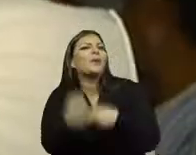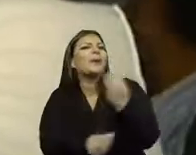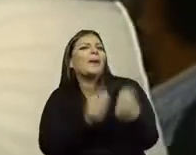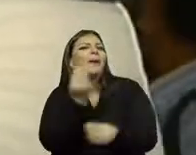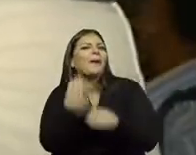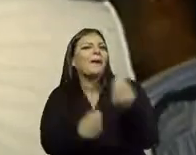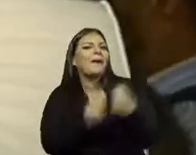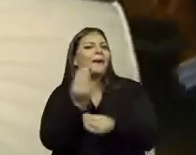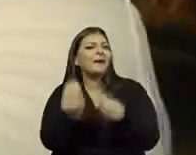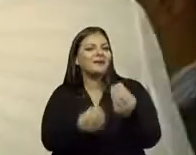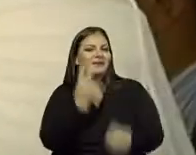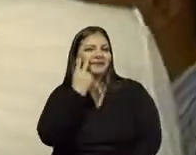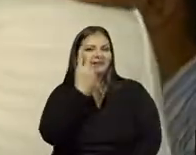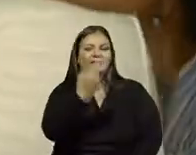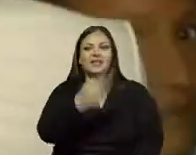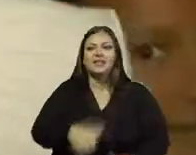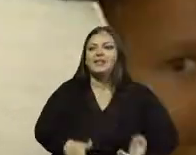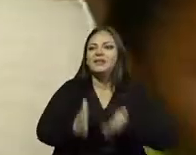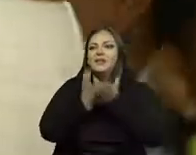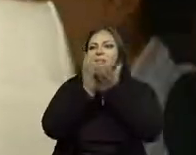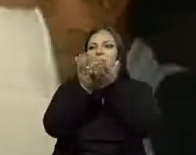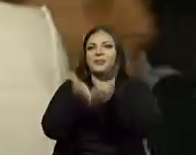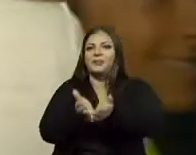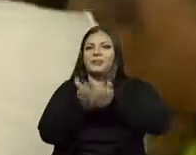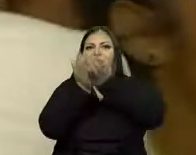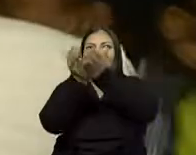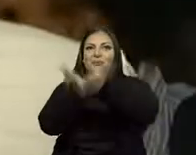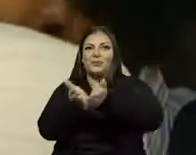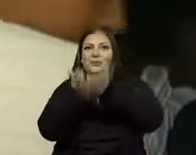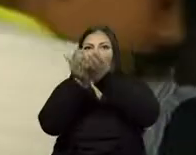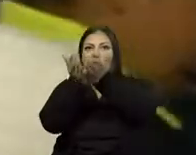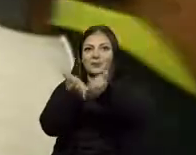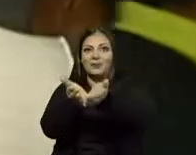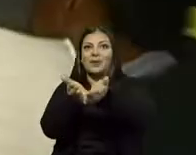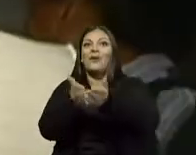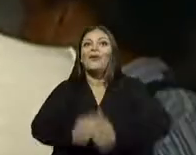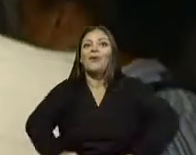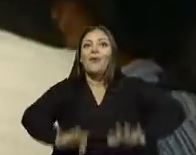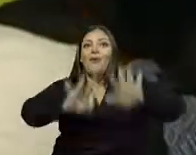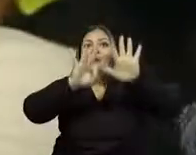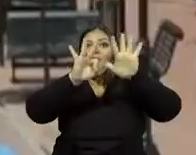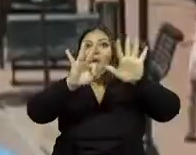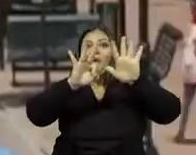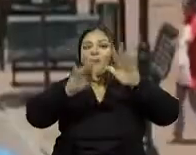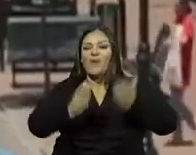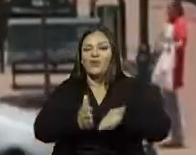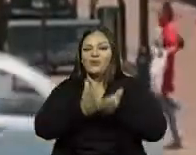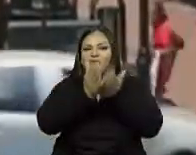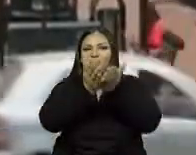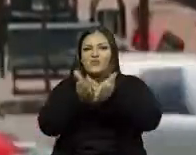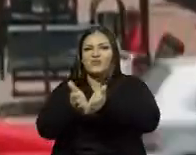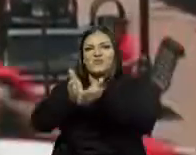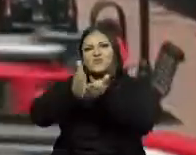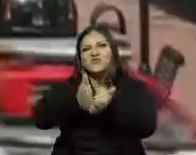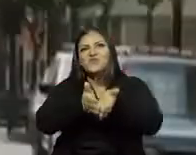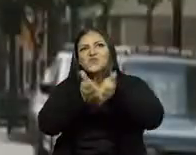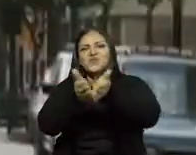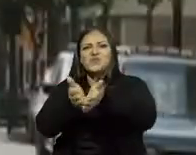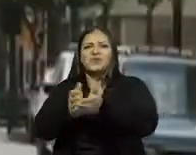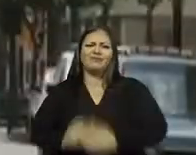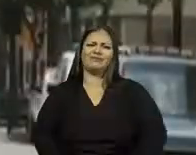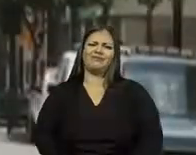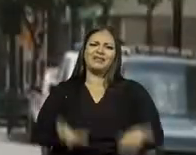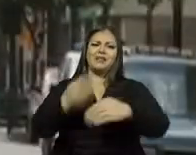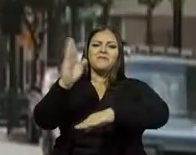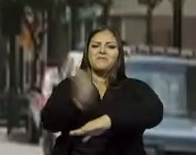evento internacional, sede Guayaquil, 8 fragatas del mundo. Que música y color para celebrar